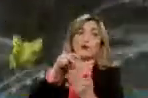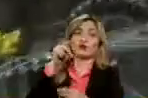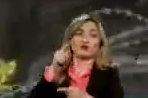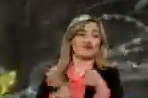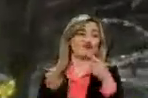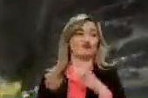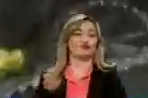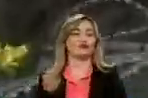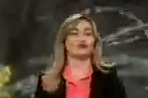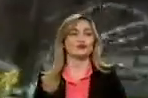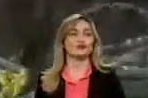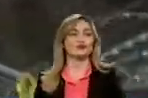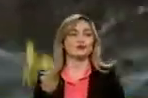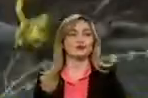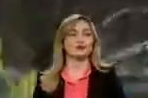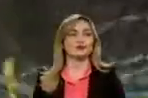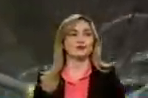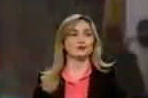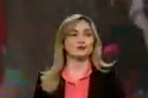pudieron.